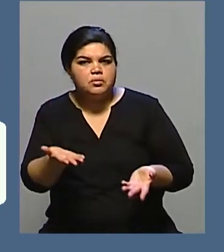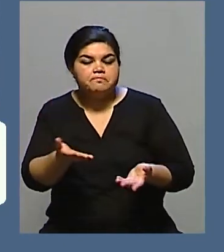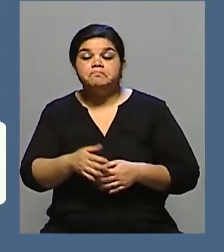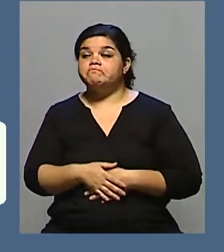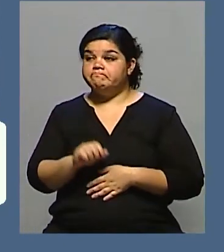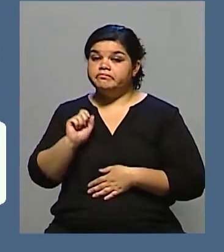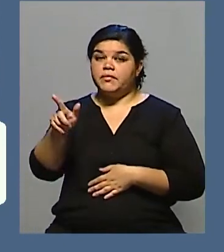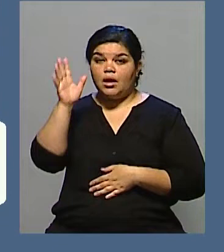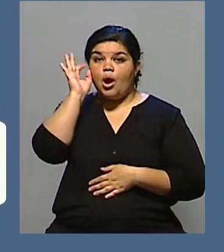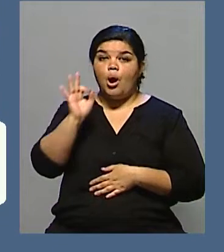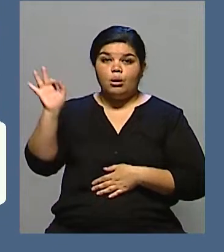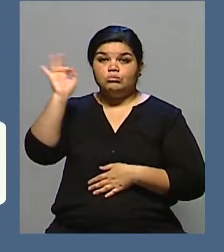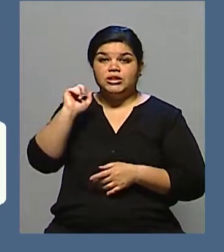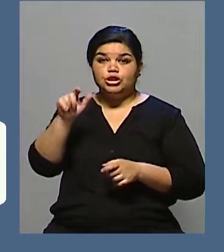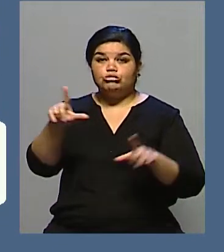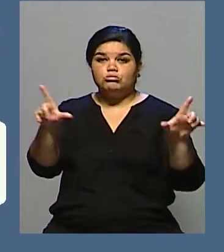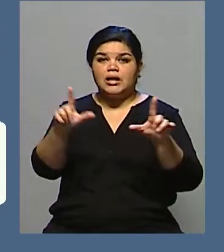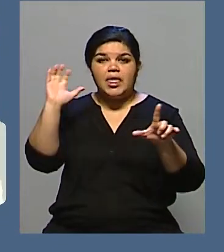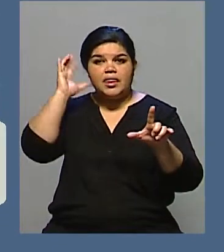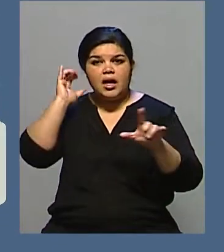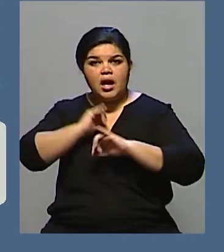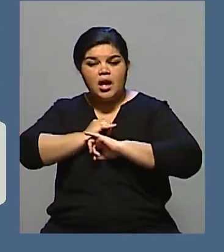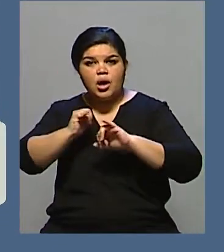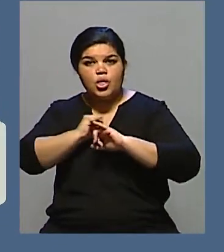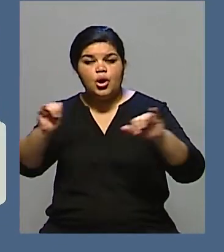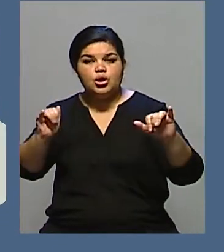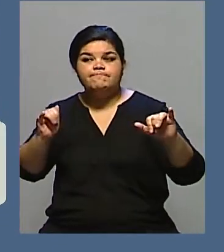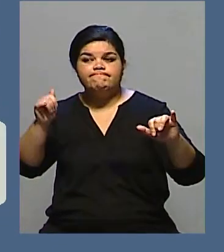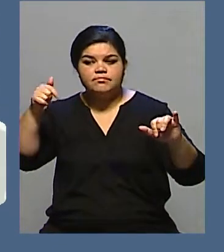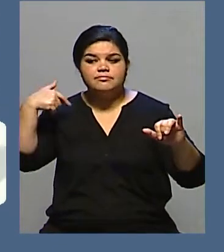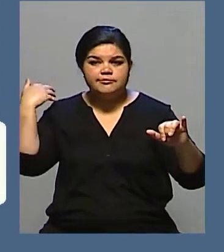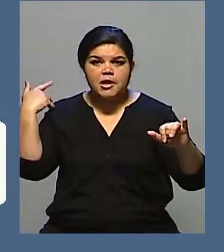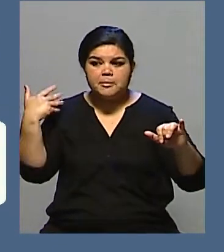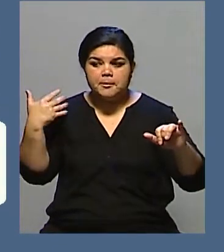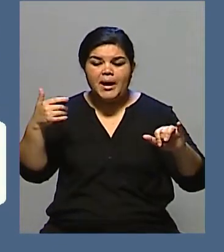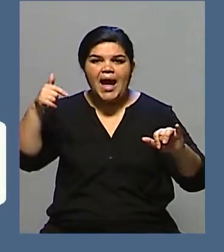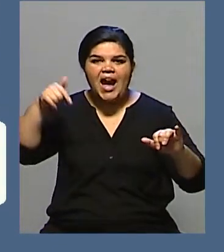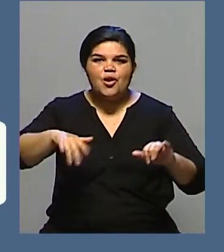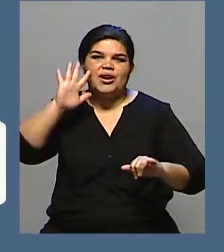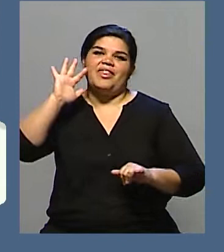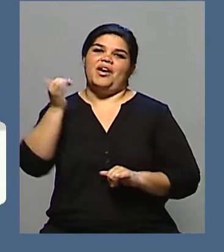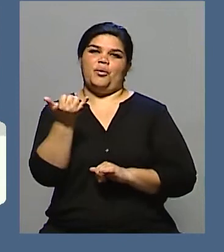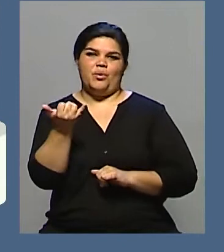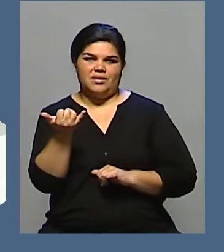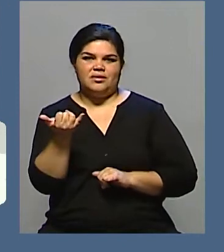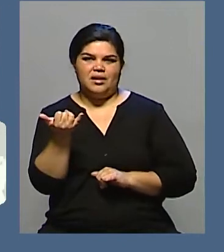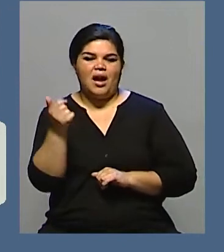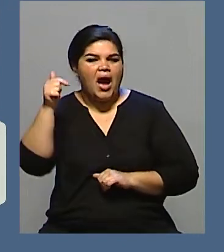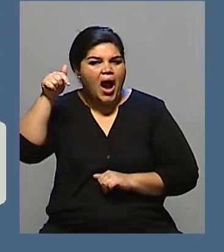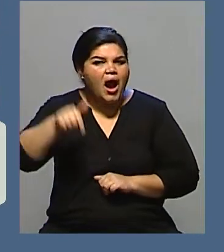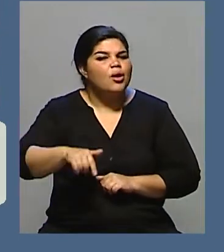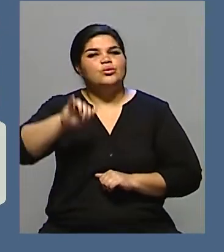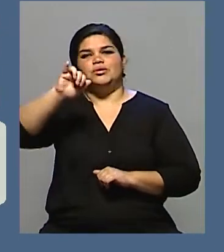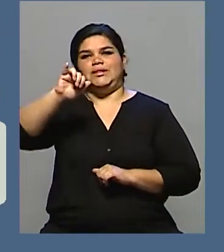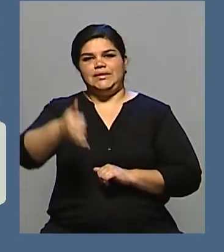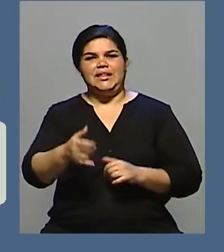están ahora, se están dando cuenta de que el país se ha abocado a una